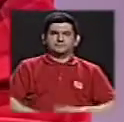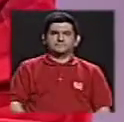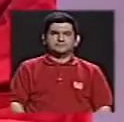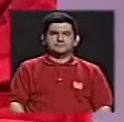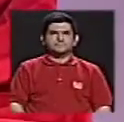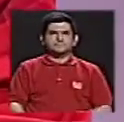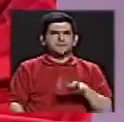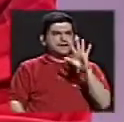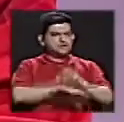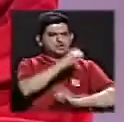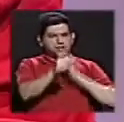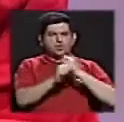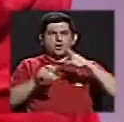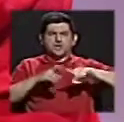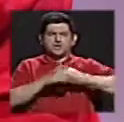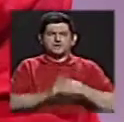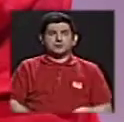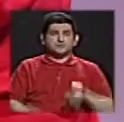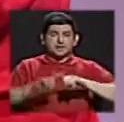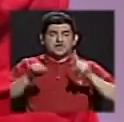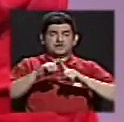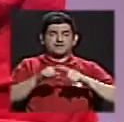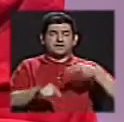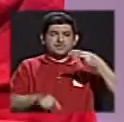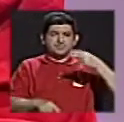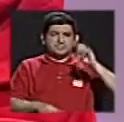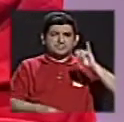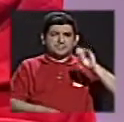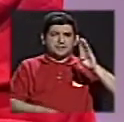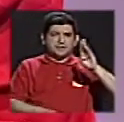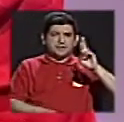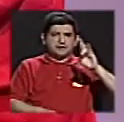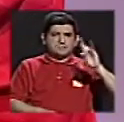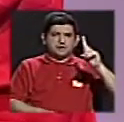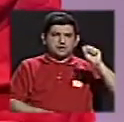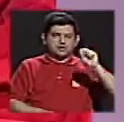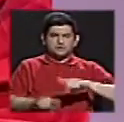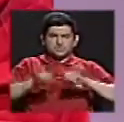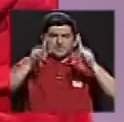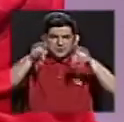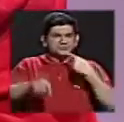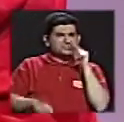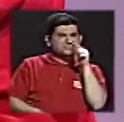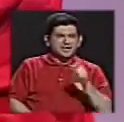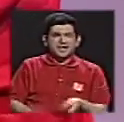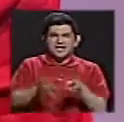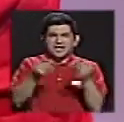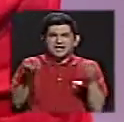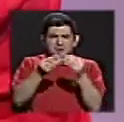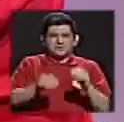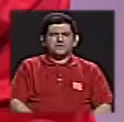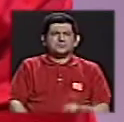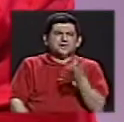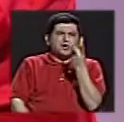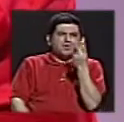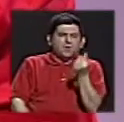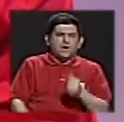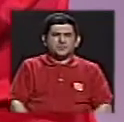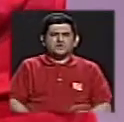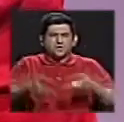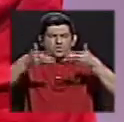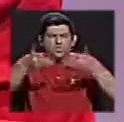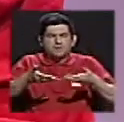Hace 5 años iniciaron el boom de los híbridos, ¿verdad? Pero la gente te dice, es que ella te va a producir tantos dedos, ella te va a pesar